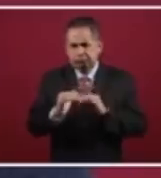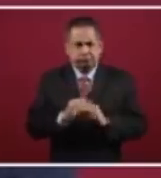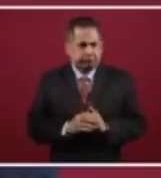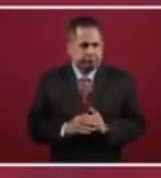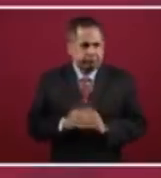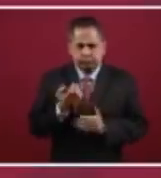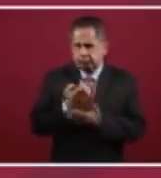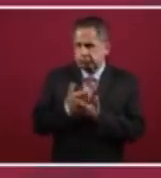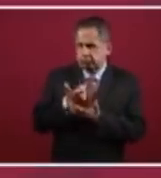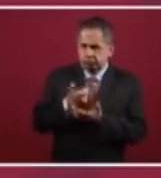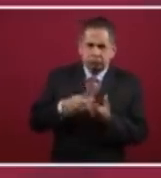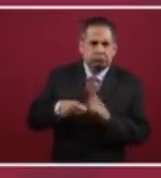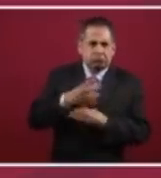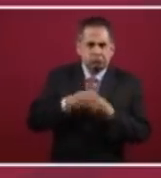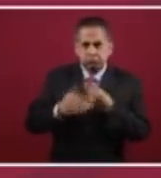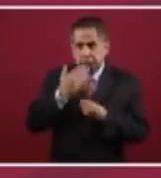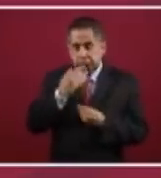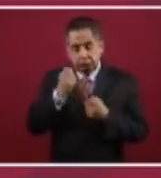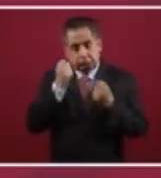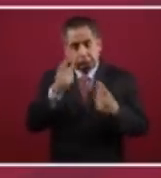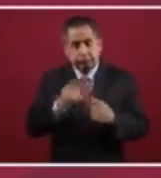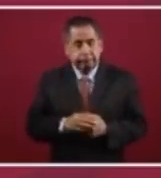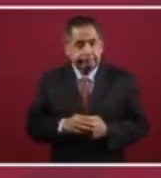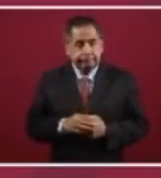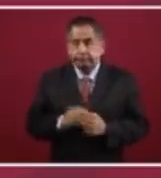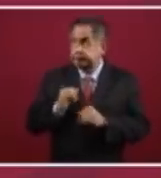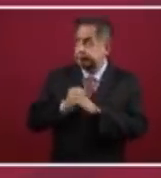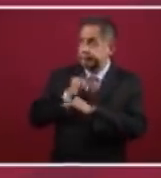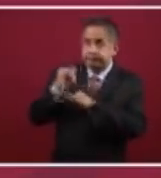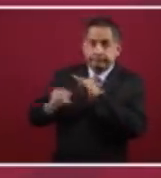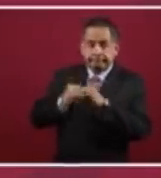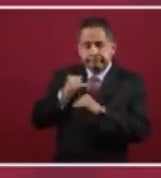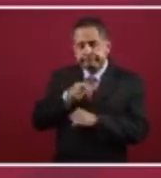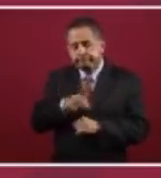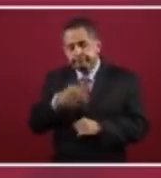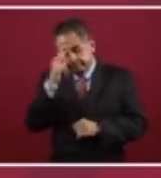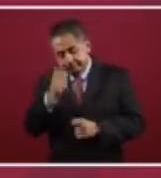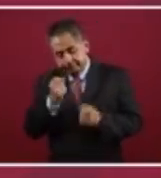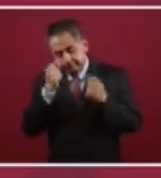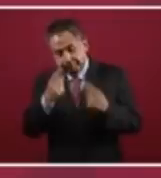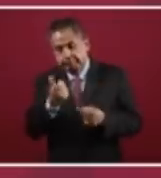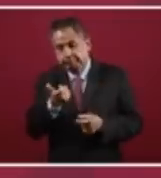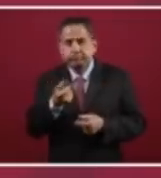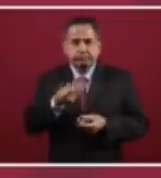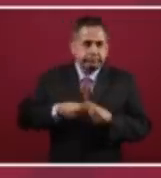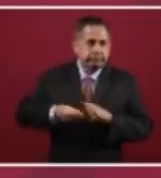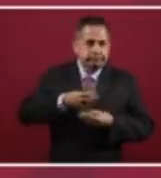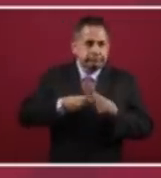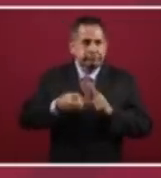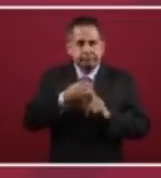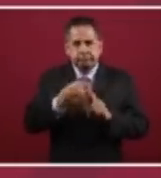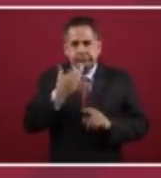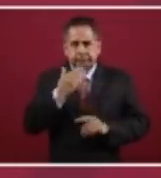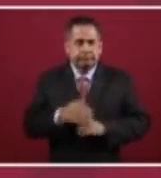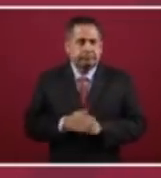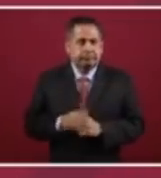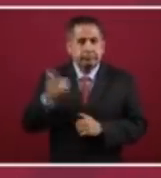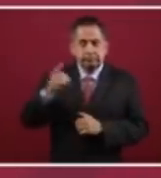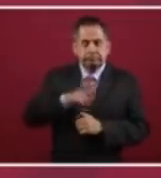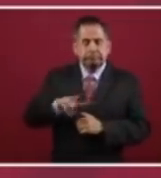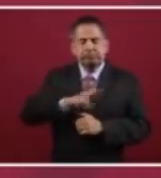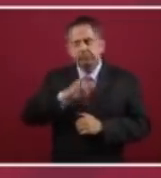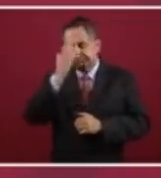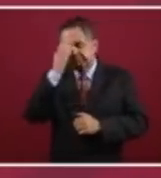admirable, hasta por los organismos financieros internacionales cada vez lo reconocen más,